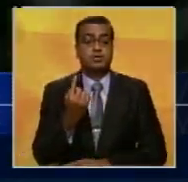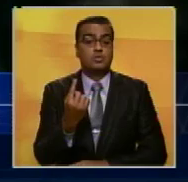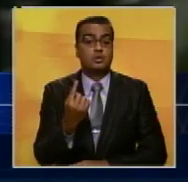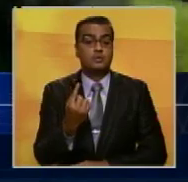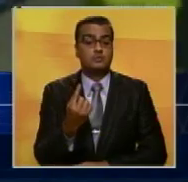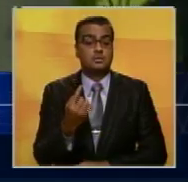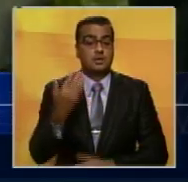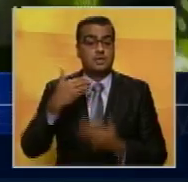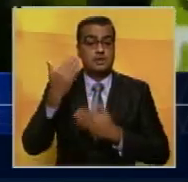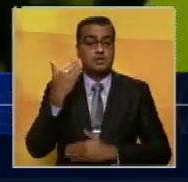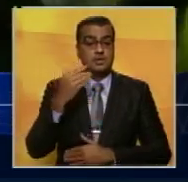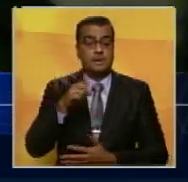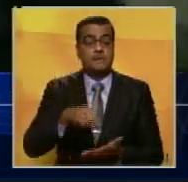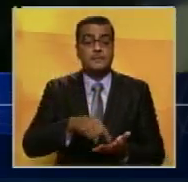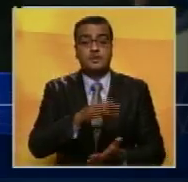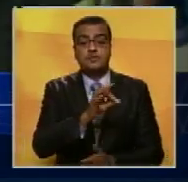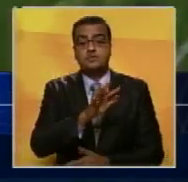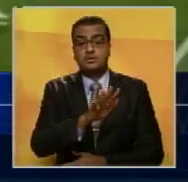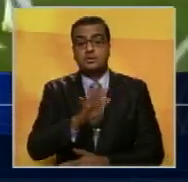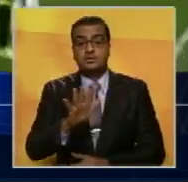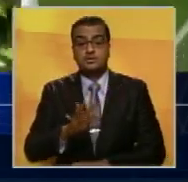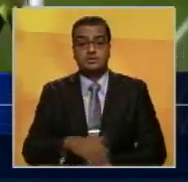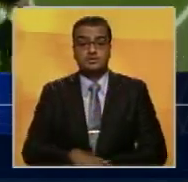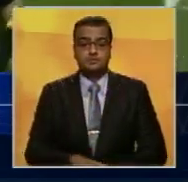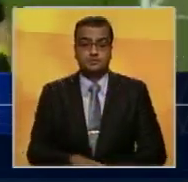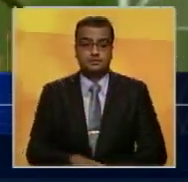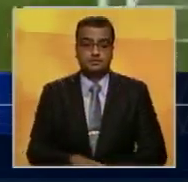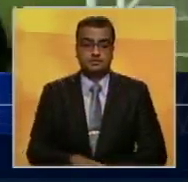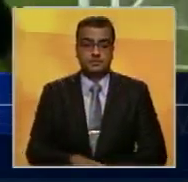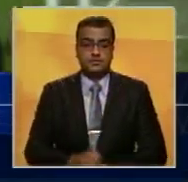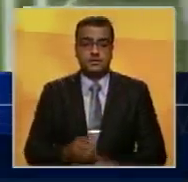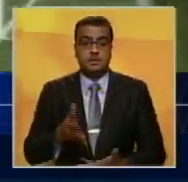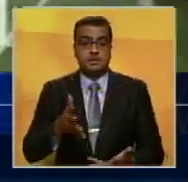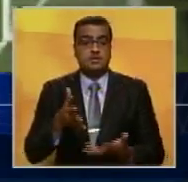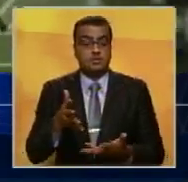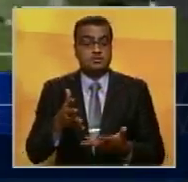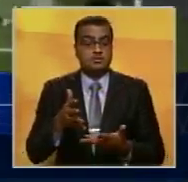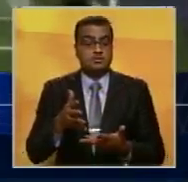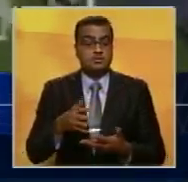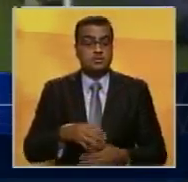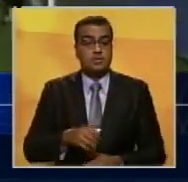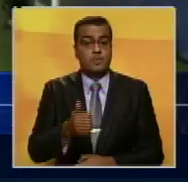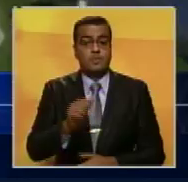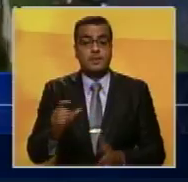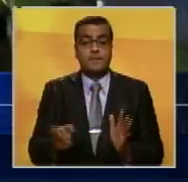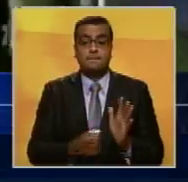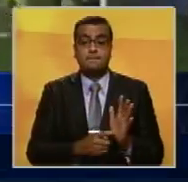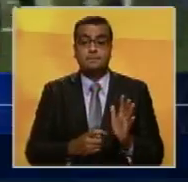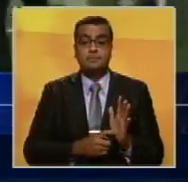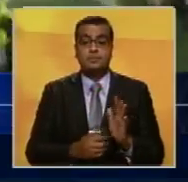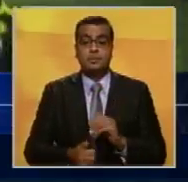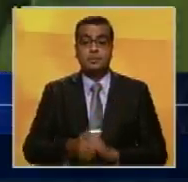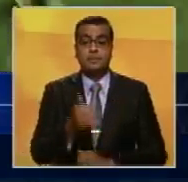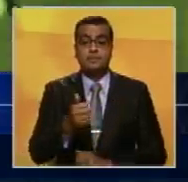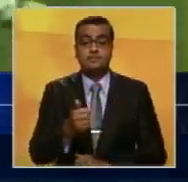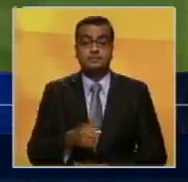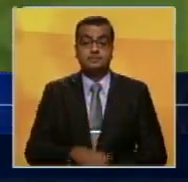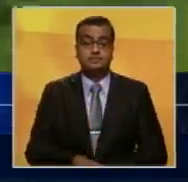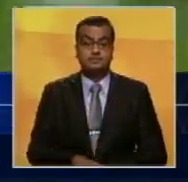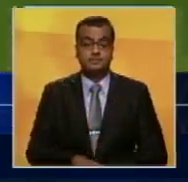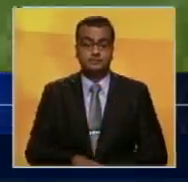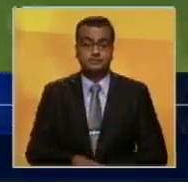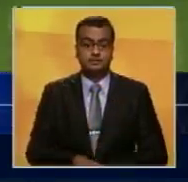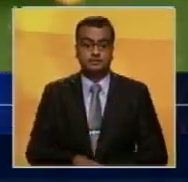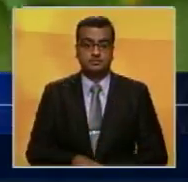en el formato anterior, en 1955. La victoria sitúa al equipo londinense con 10 puntos de ventaja sobre el segundo, el